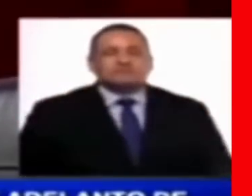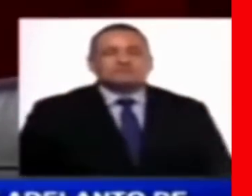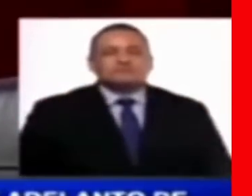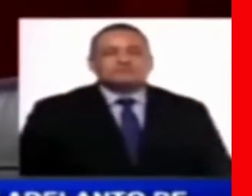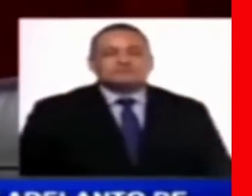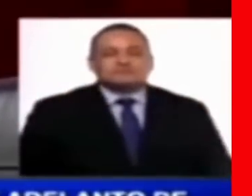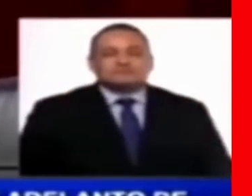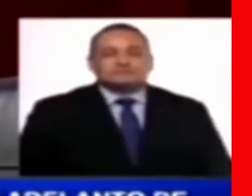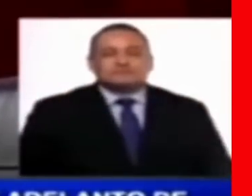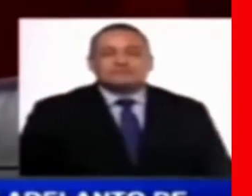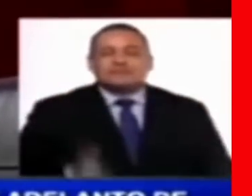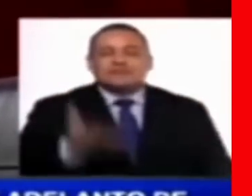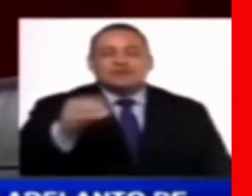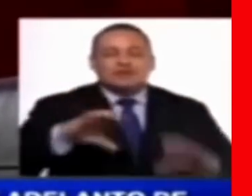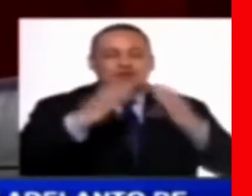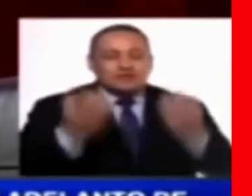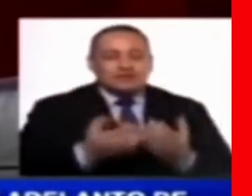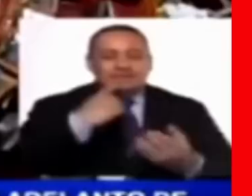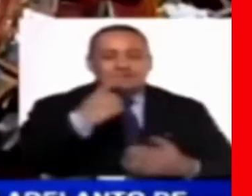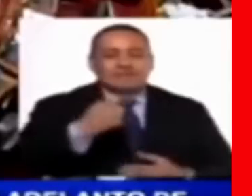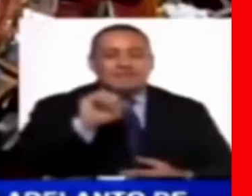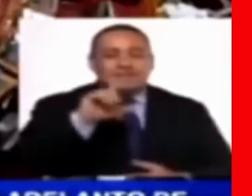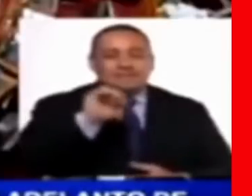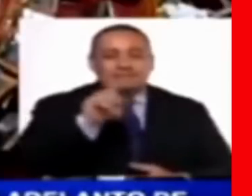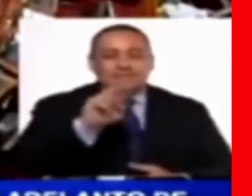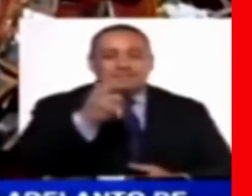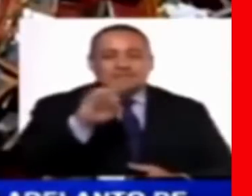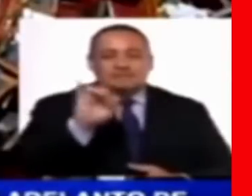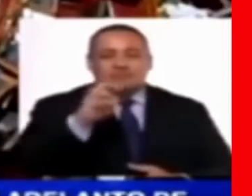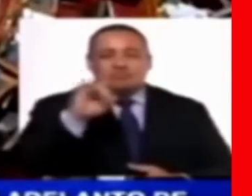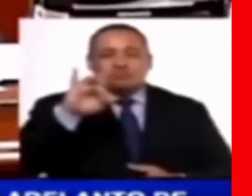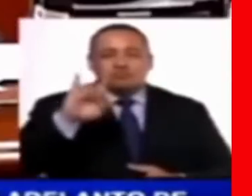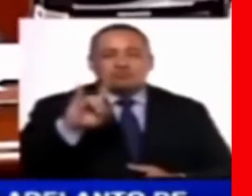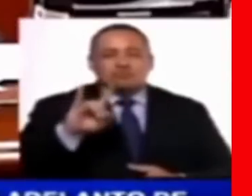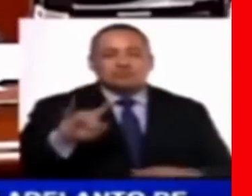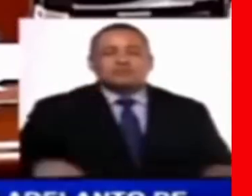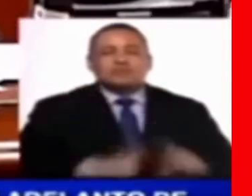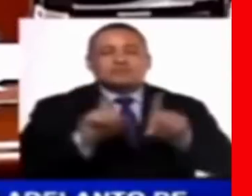congresistas, congresista Lizarzaburu, vamos a mantener el orden para poder continuar. Señor presidente,